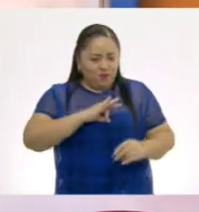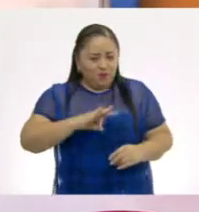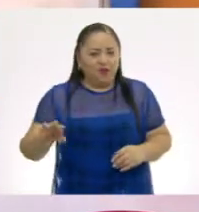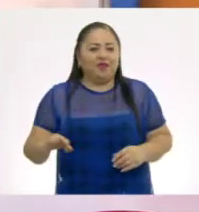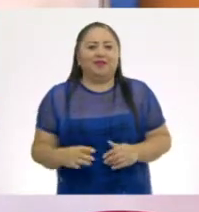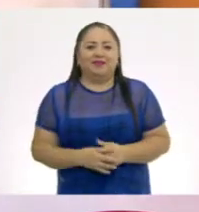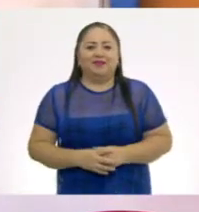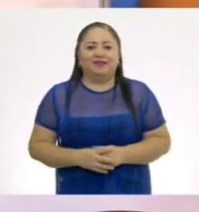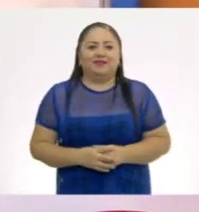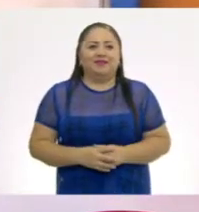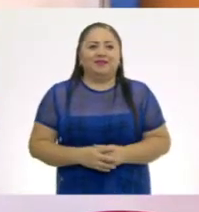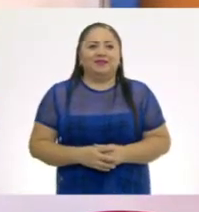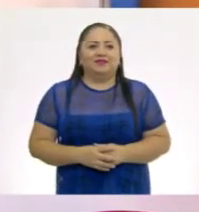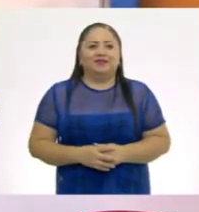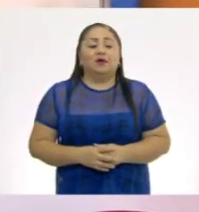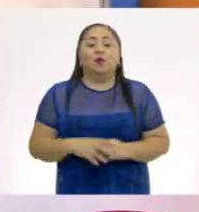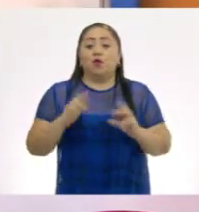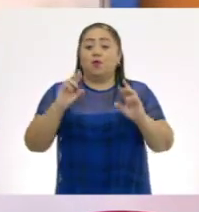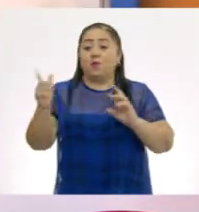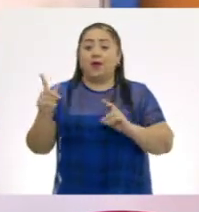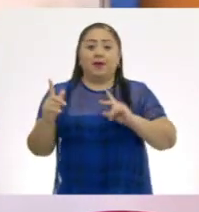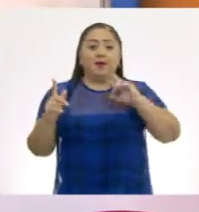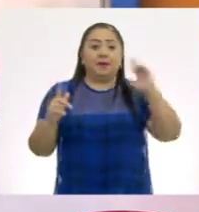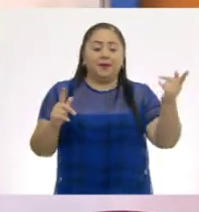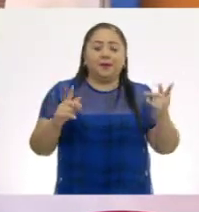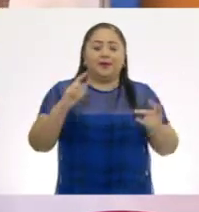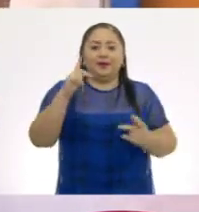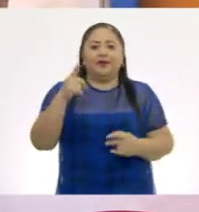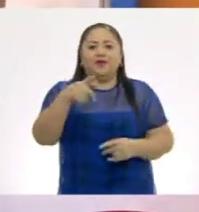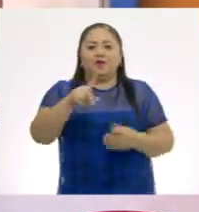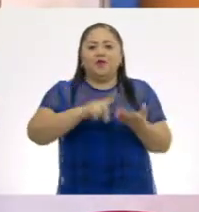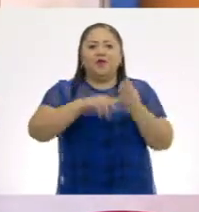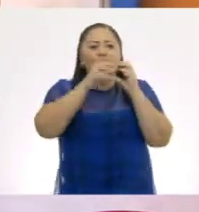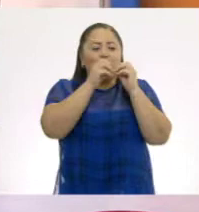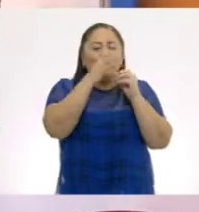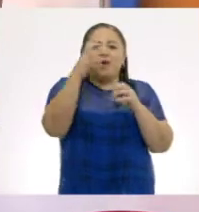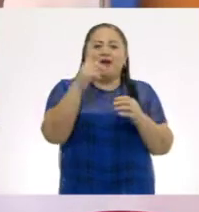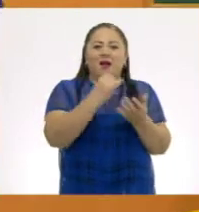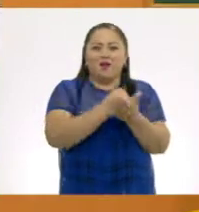partes. Wow. ¿Sí? Romper burbujas con nuestra burbuja